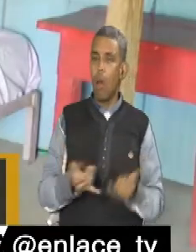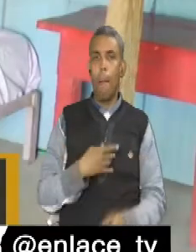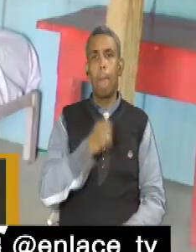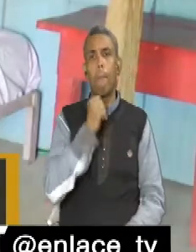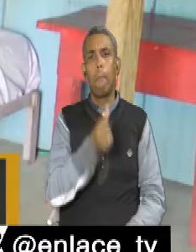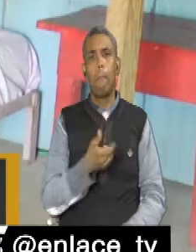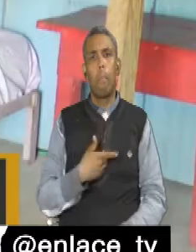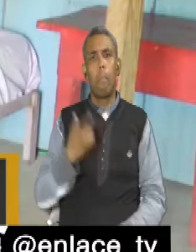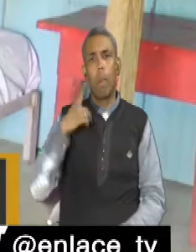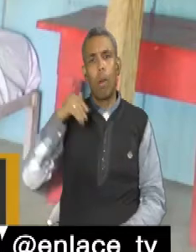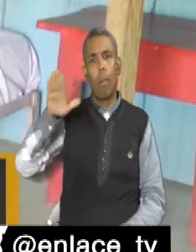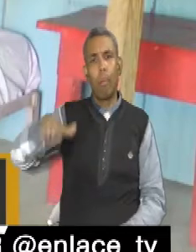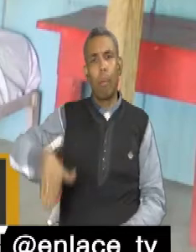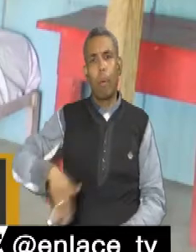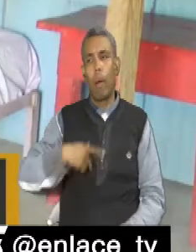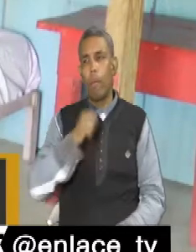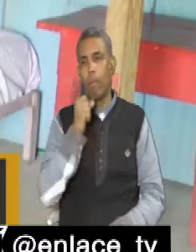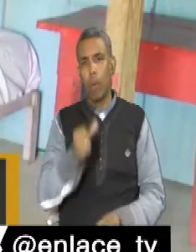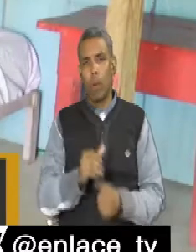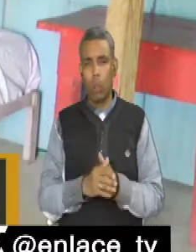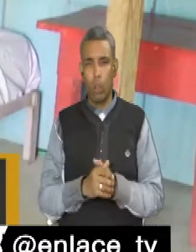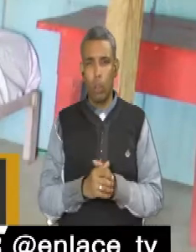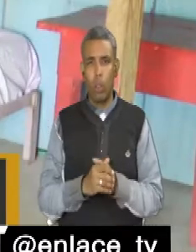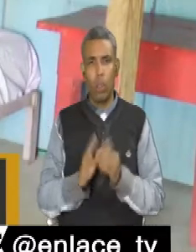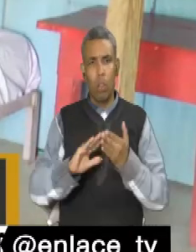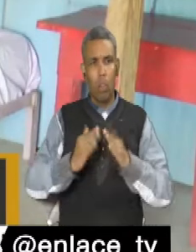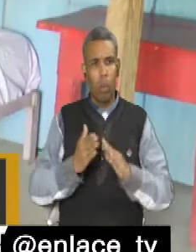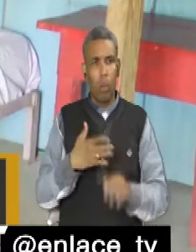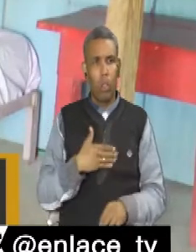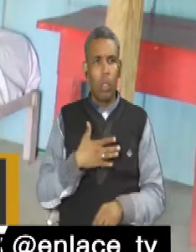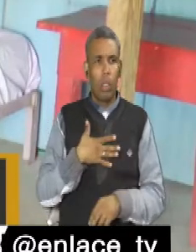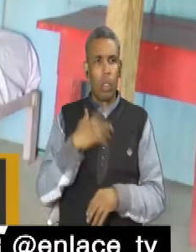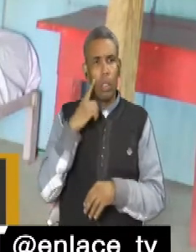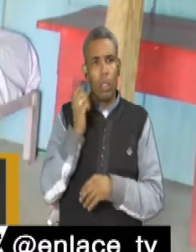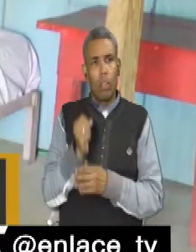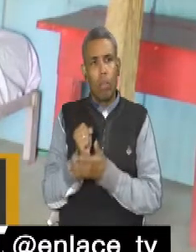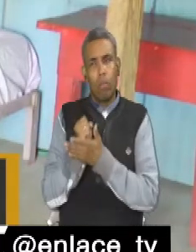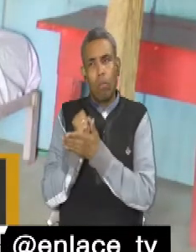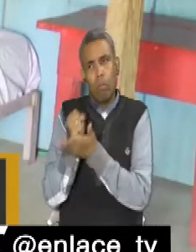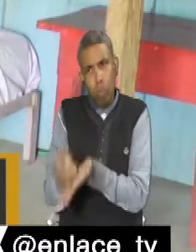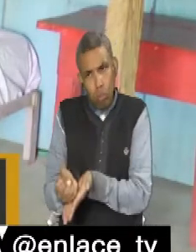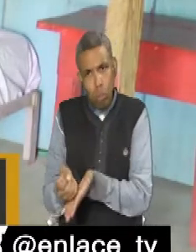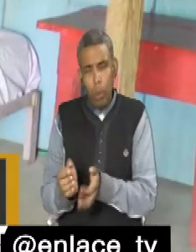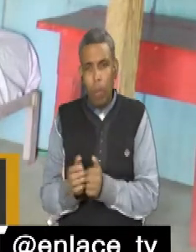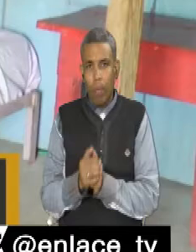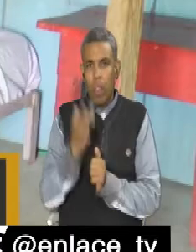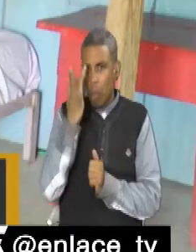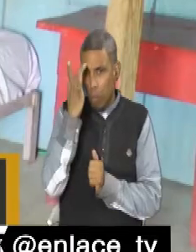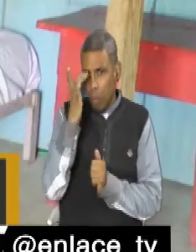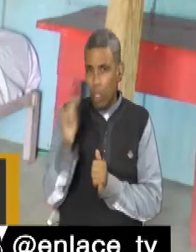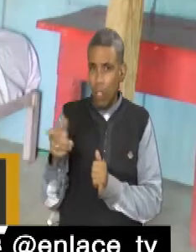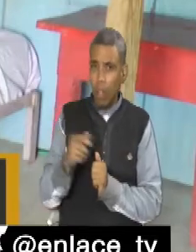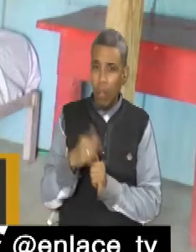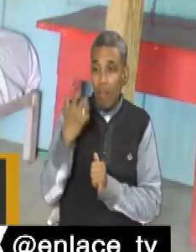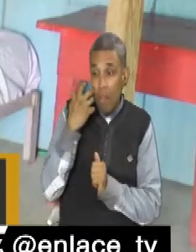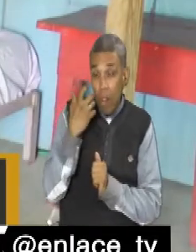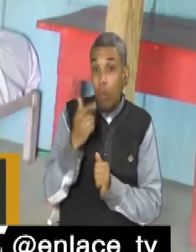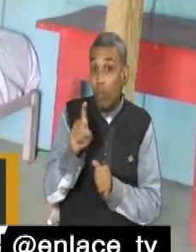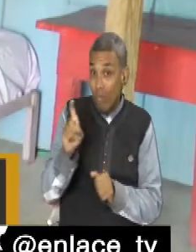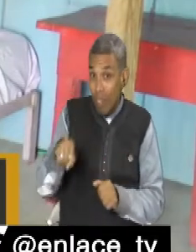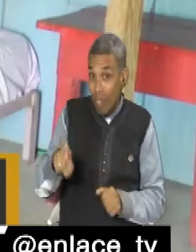que vivir de la caridad de los ciudadanos de buen corazón porque los insumos que requiere para recuperarse de su enfermedad, al